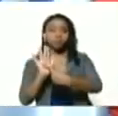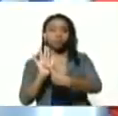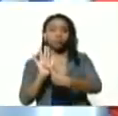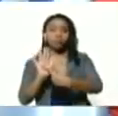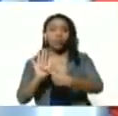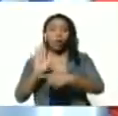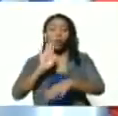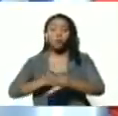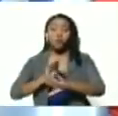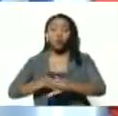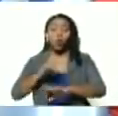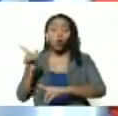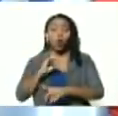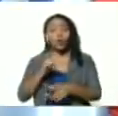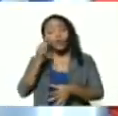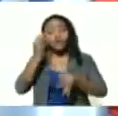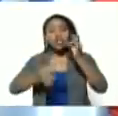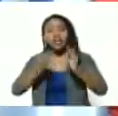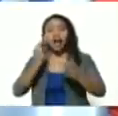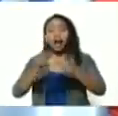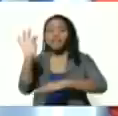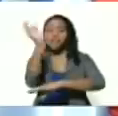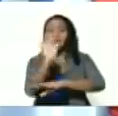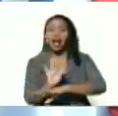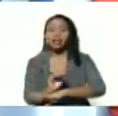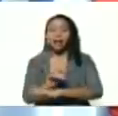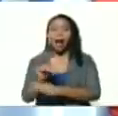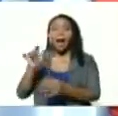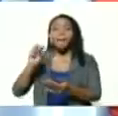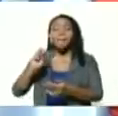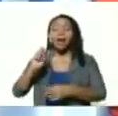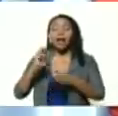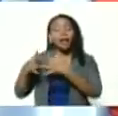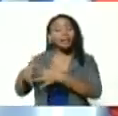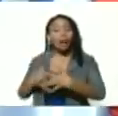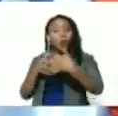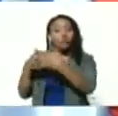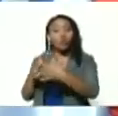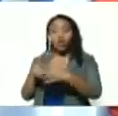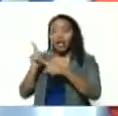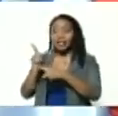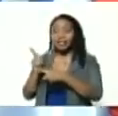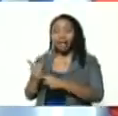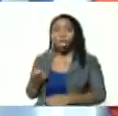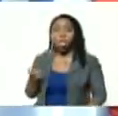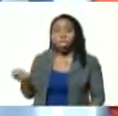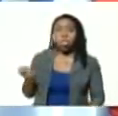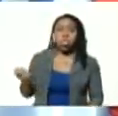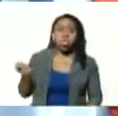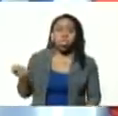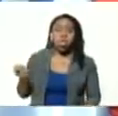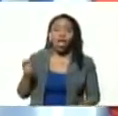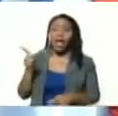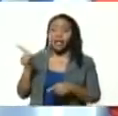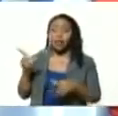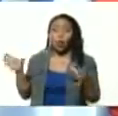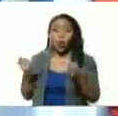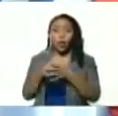por fiscales federales de Miami, Florida, de ser tremenda extorsionadora y corrupta, ella y su